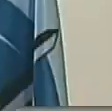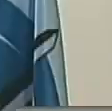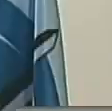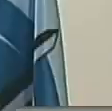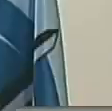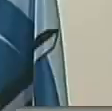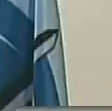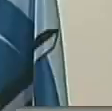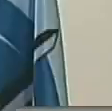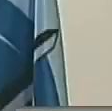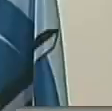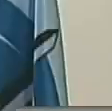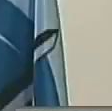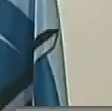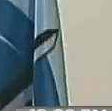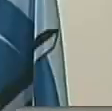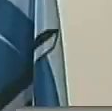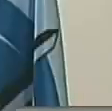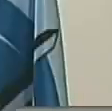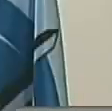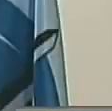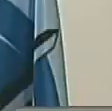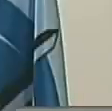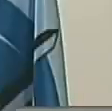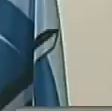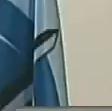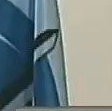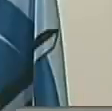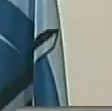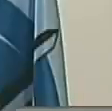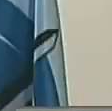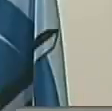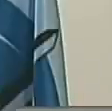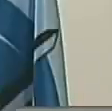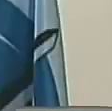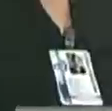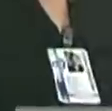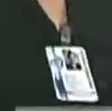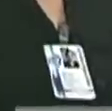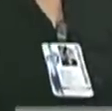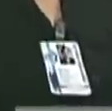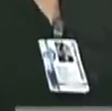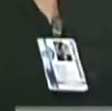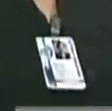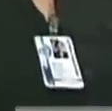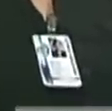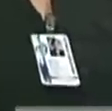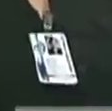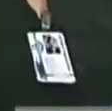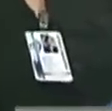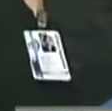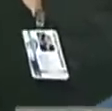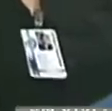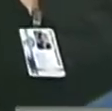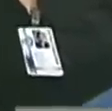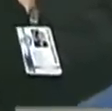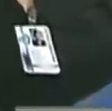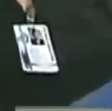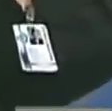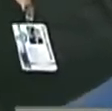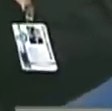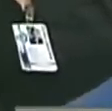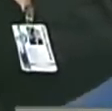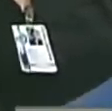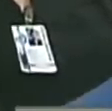drogas. Hasta la fecha se han presentado 21.233 acusaciones y 30.220 imputaciones, quedando